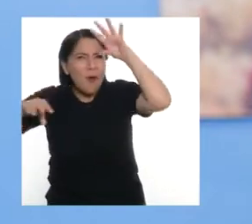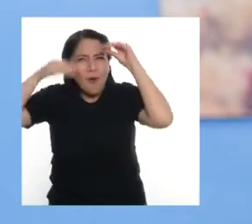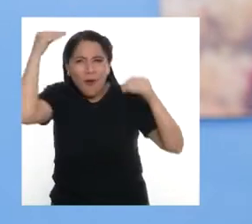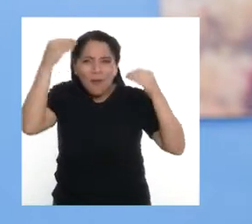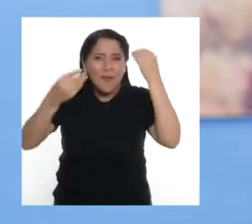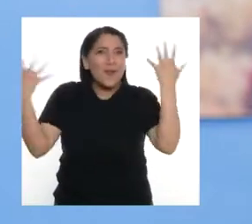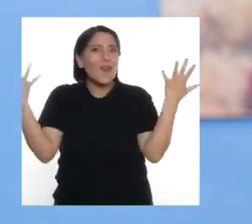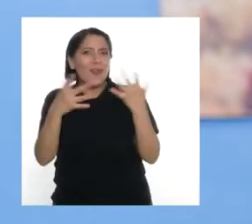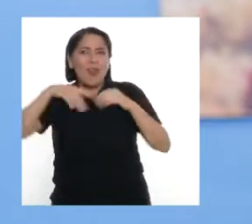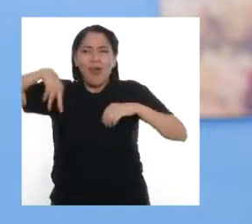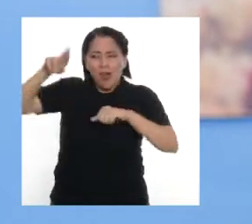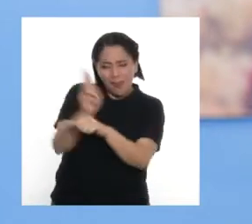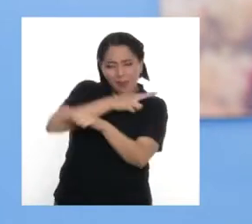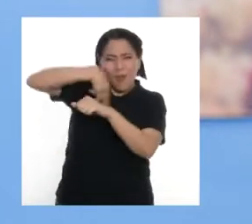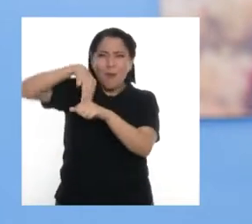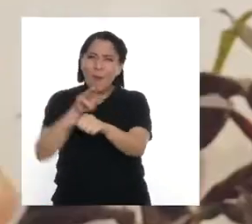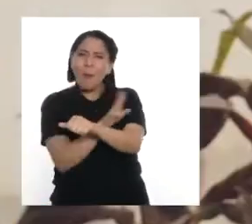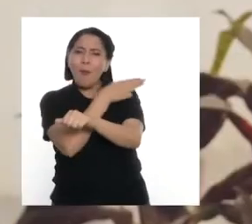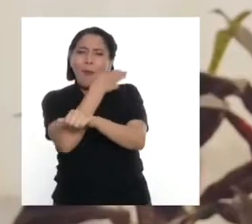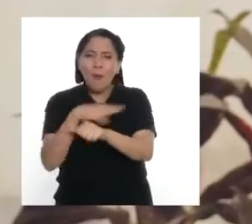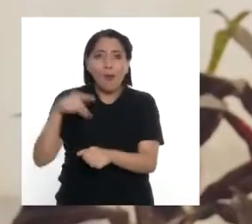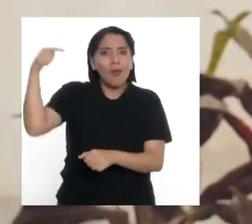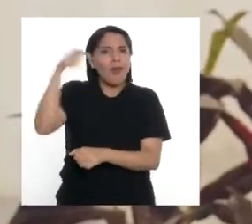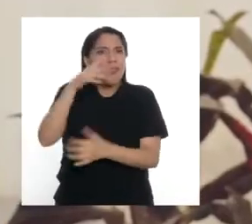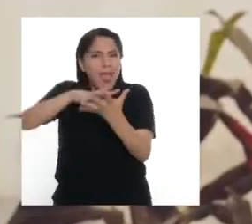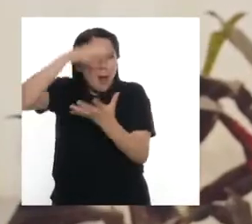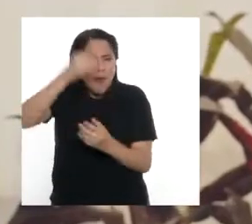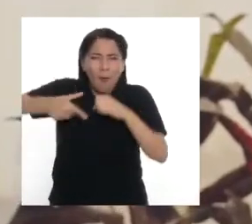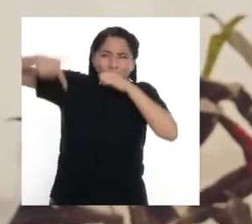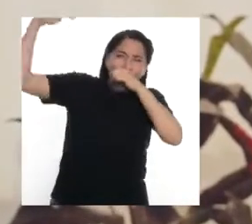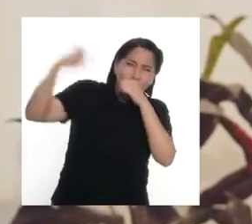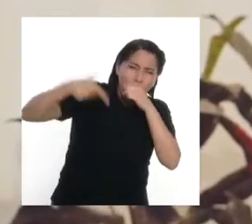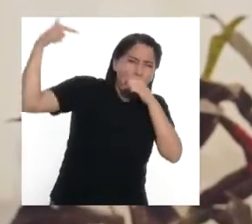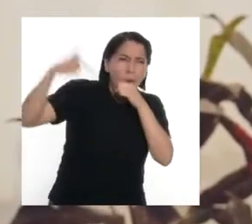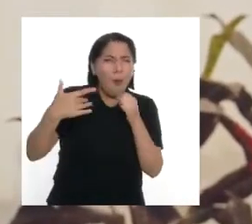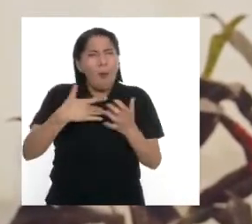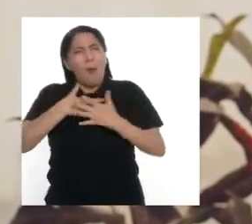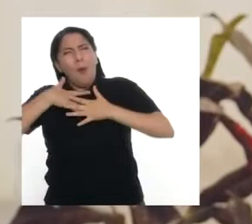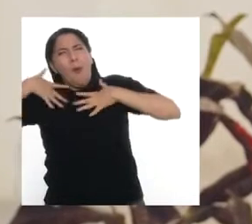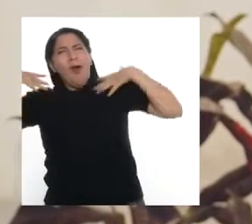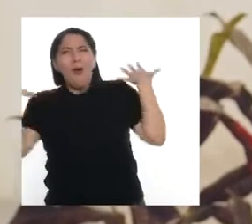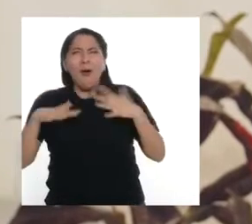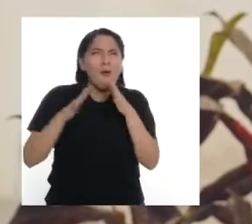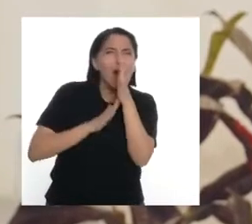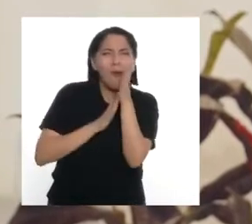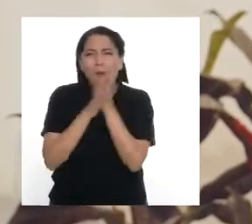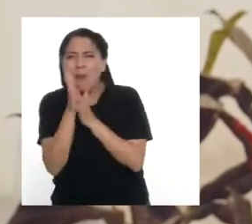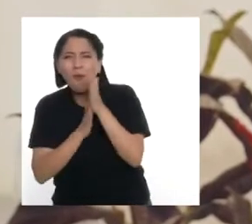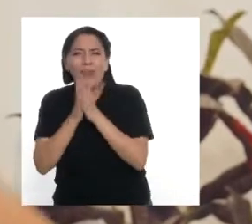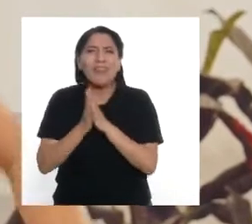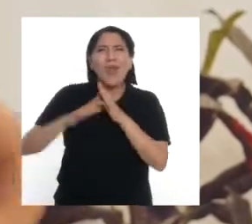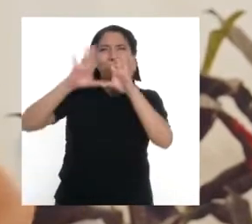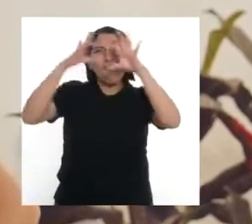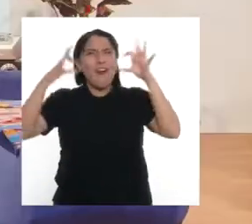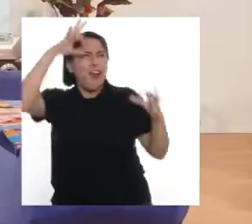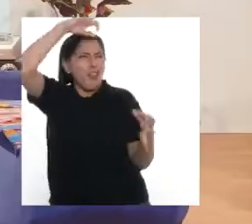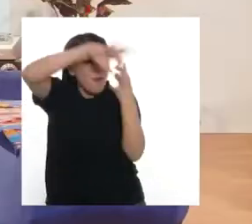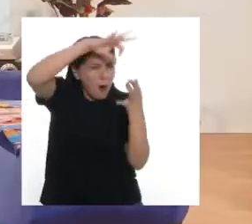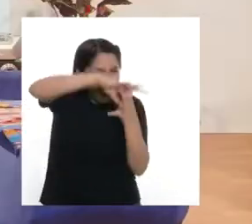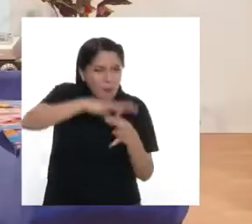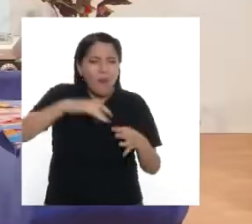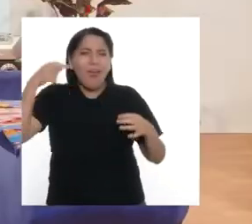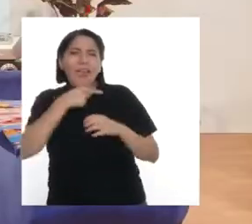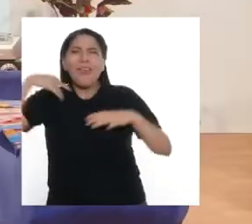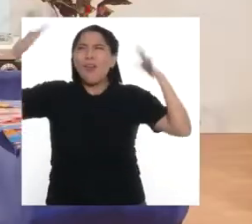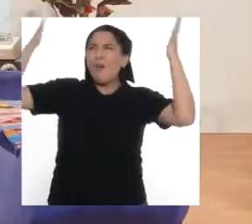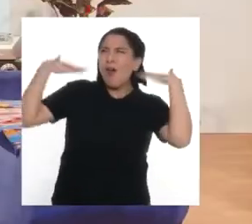aprendiendo a través de los ritmos y la música. Aprender sobre el rap me ha motivado mucho. Quiero seguir haciendo rimas. En